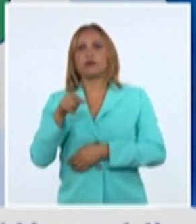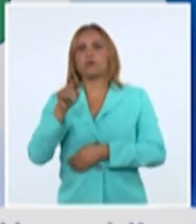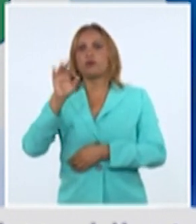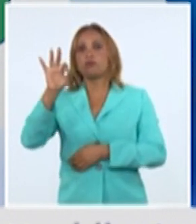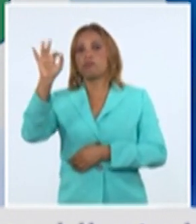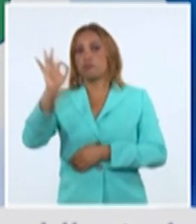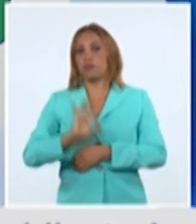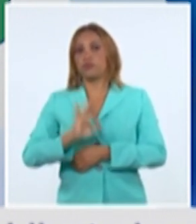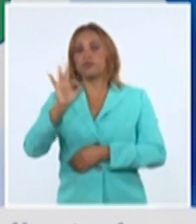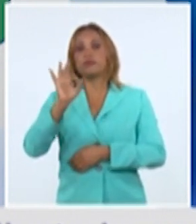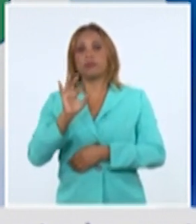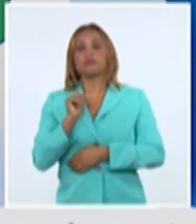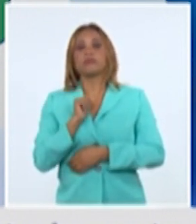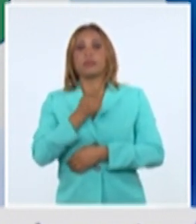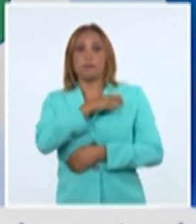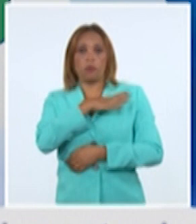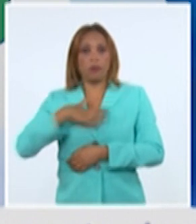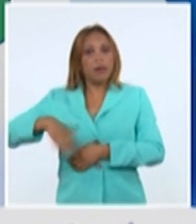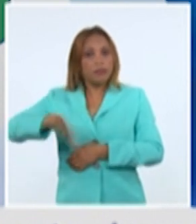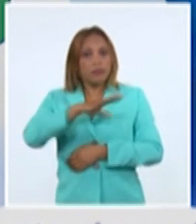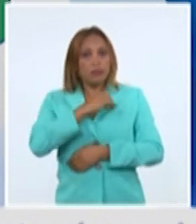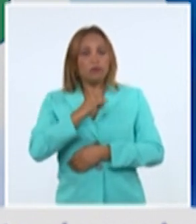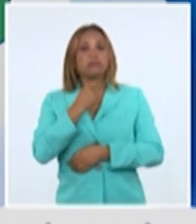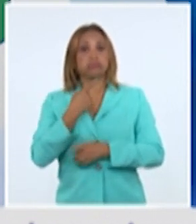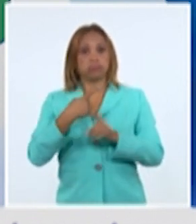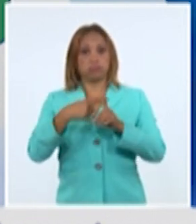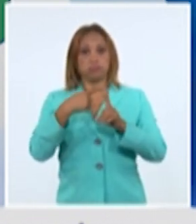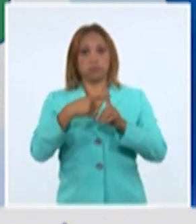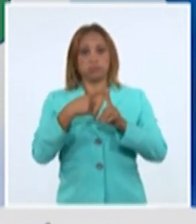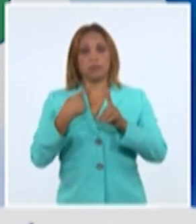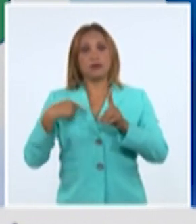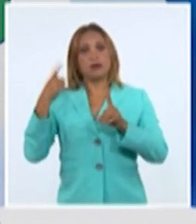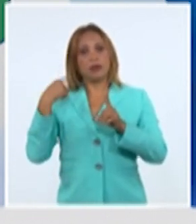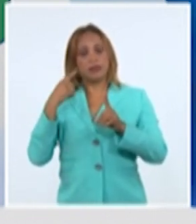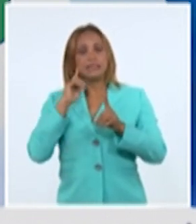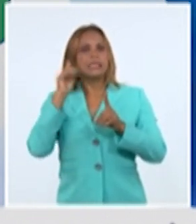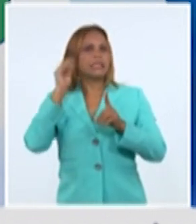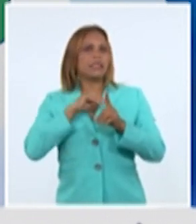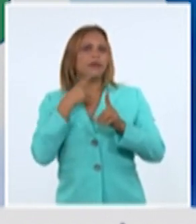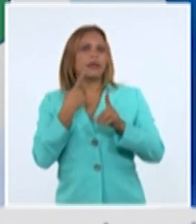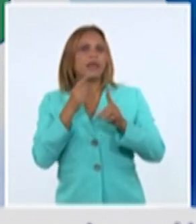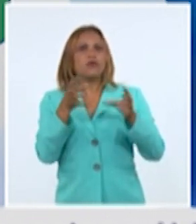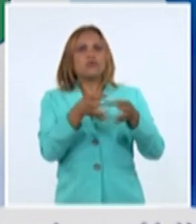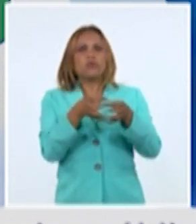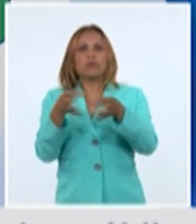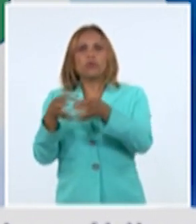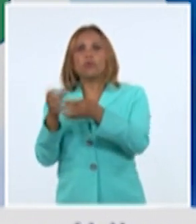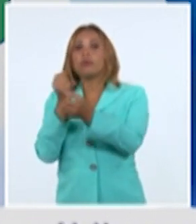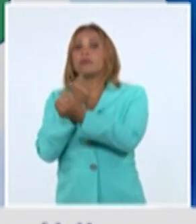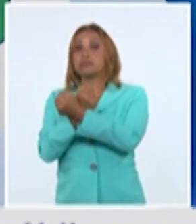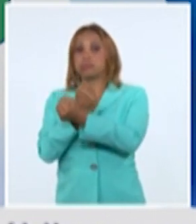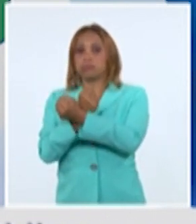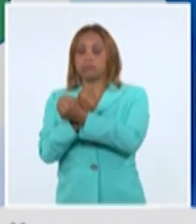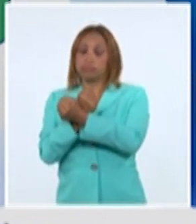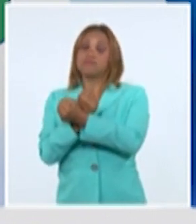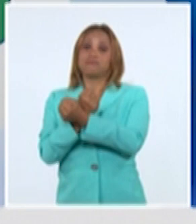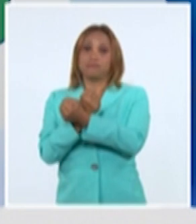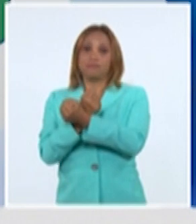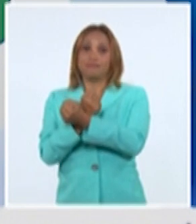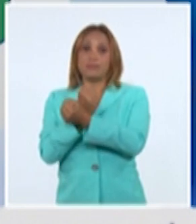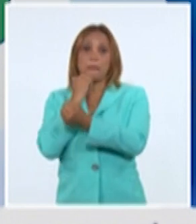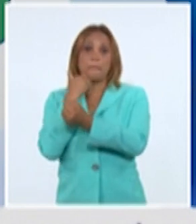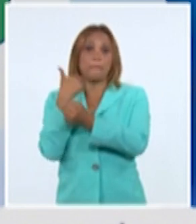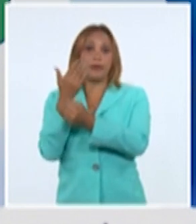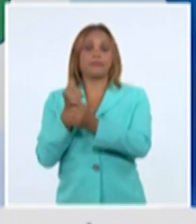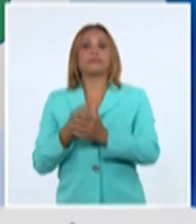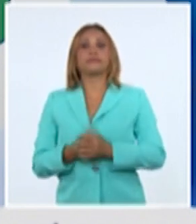26,8% de todos los diagnosticados ayer, sabiendo que este es el grupo de mucho más riesgo de